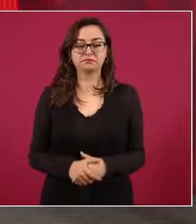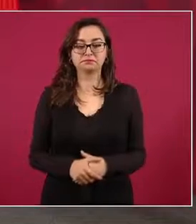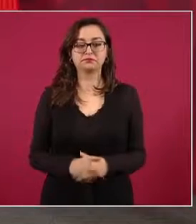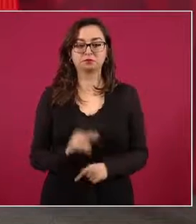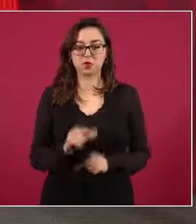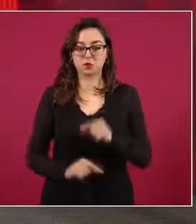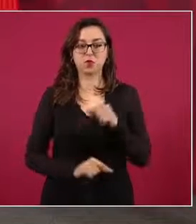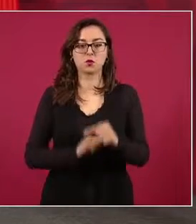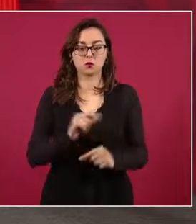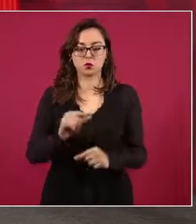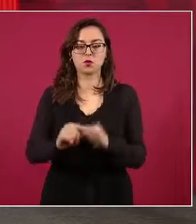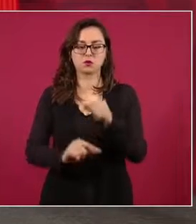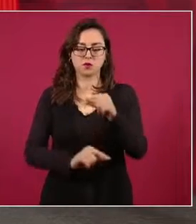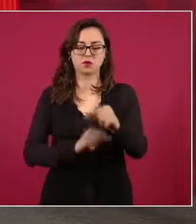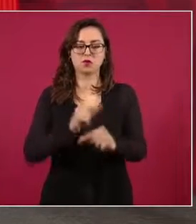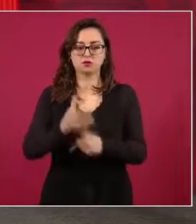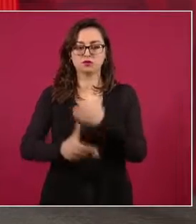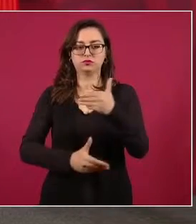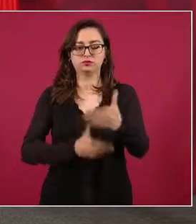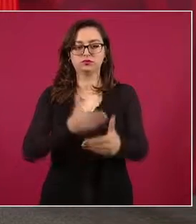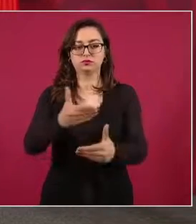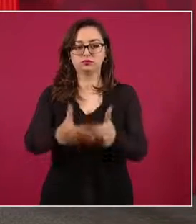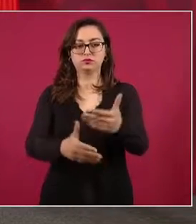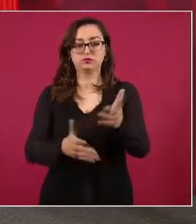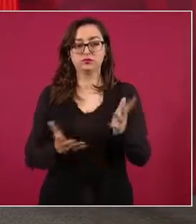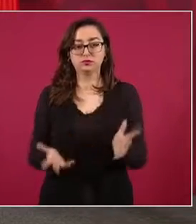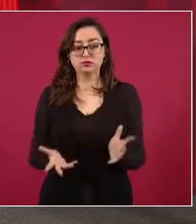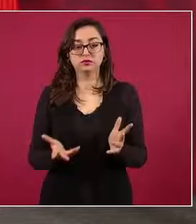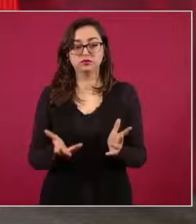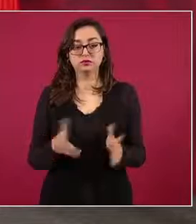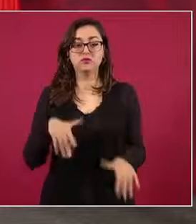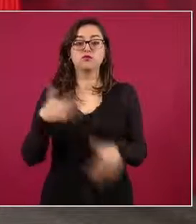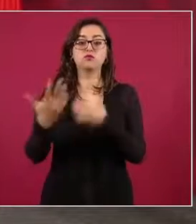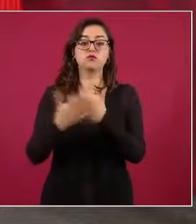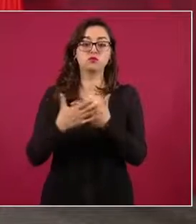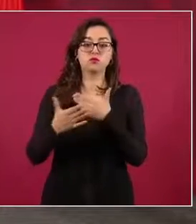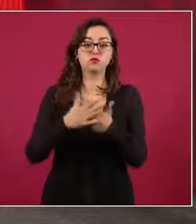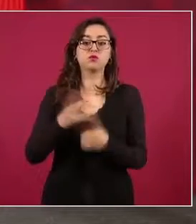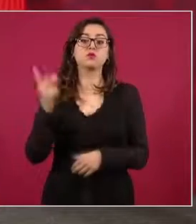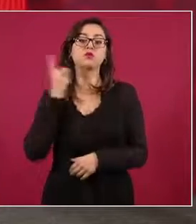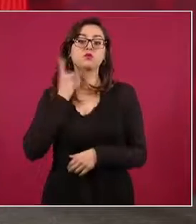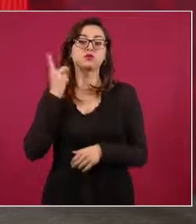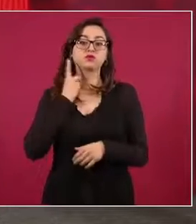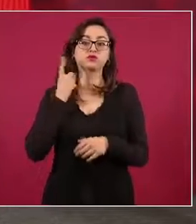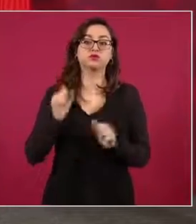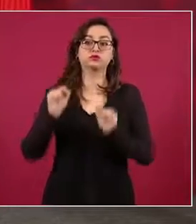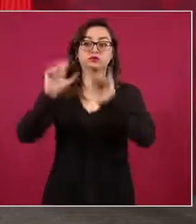Poco a poco, y ojalá, y ahora que se van a reunir los diputados,